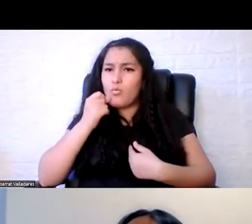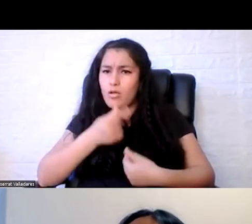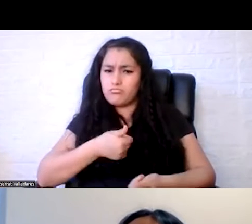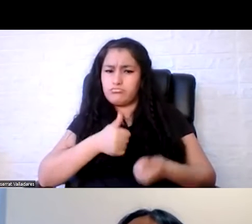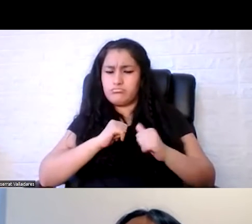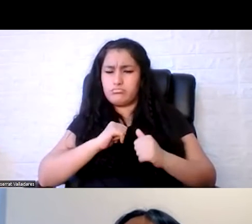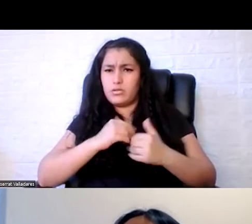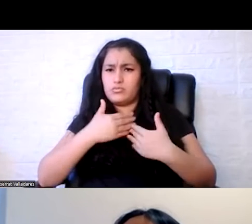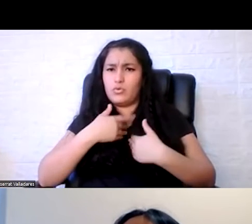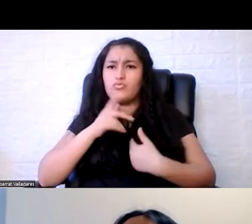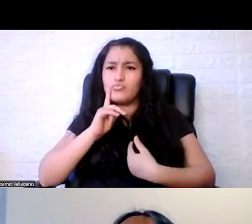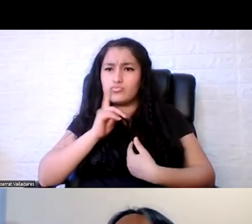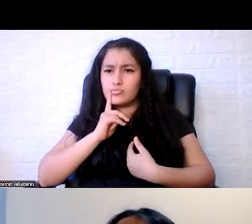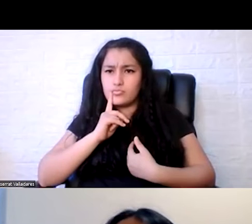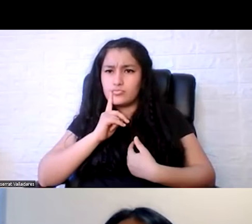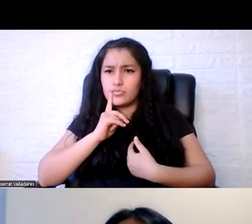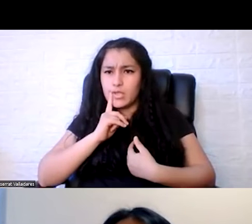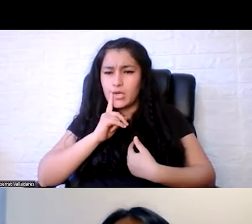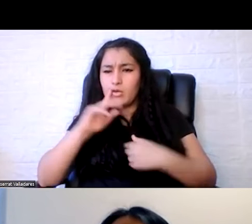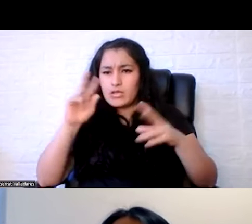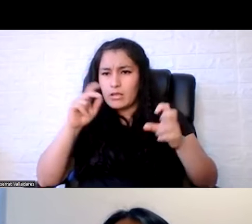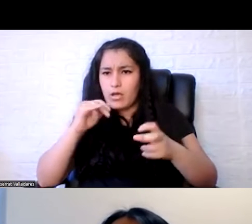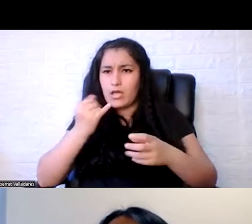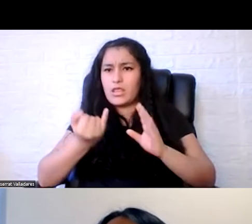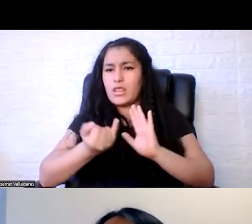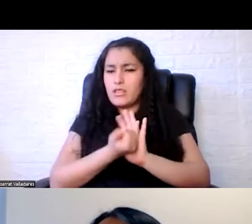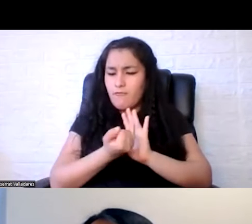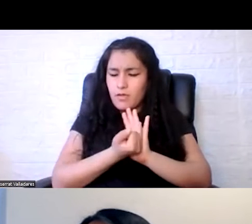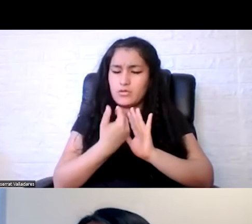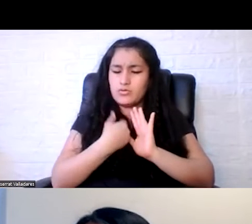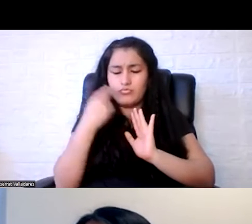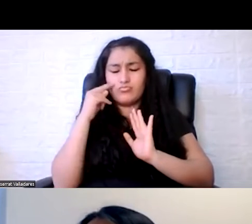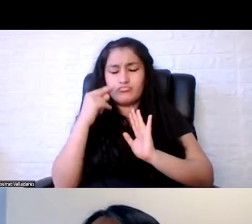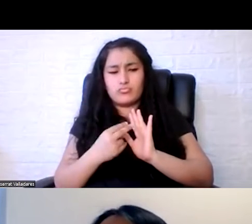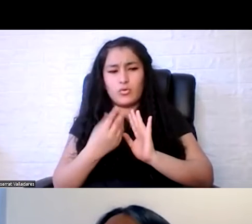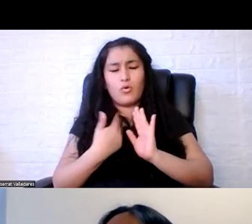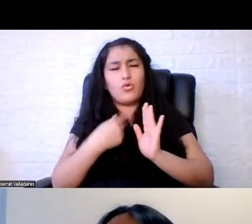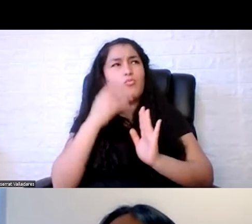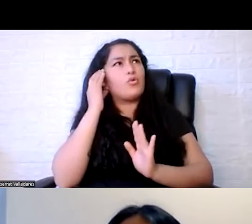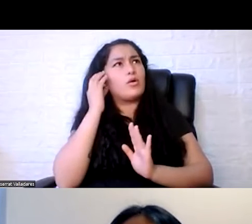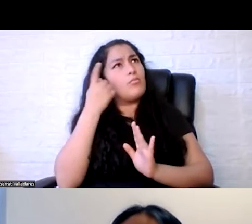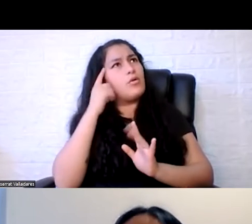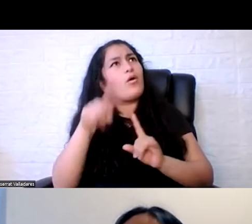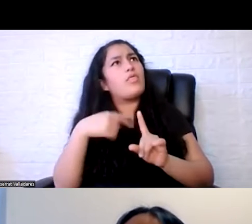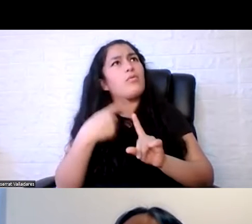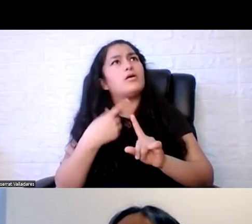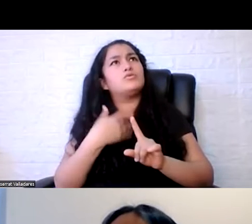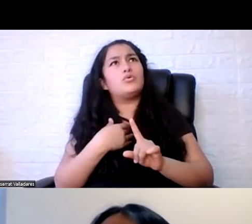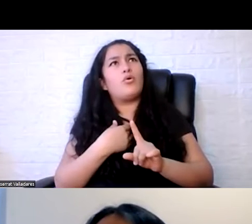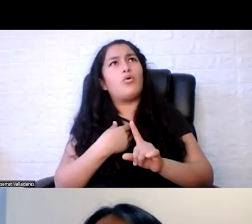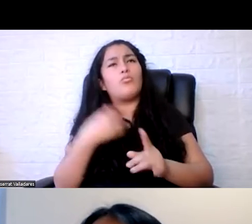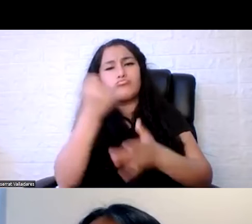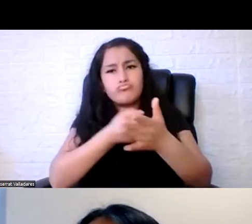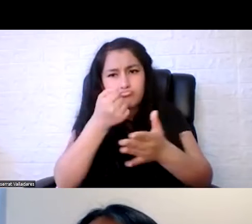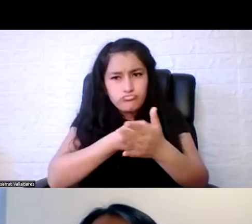explicitando mi autoidentificación como mujer, pero también como una mujer que es académica y que es militante? Primero, hay